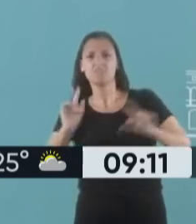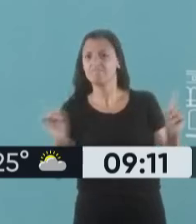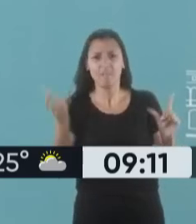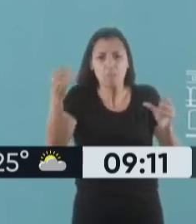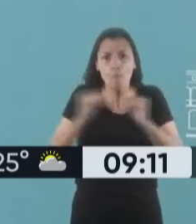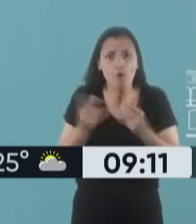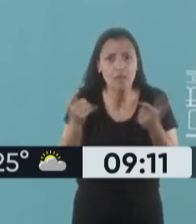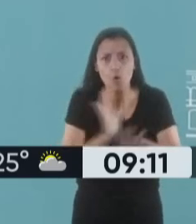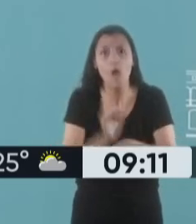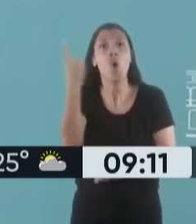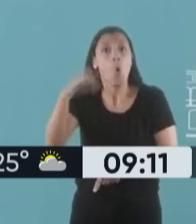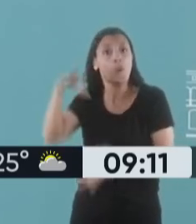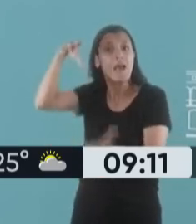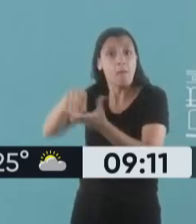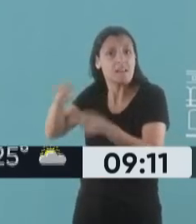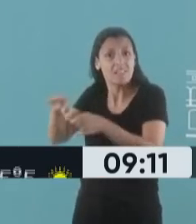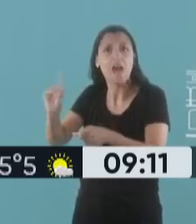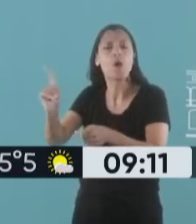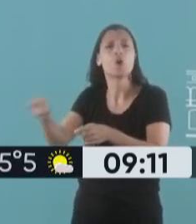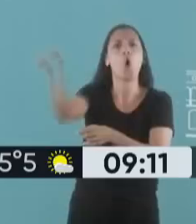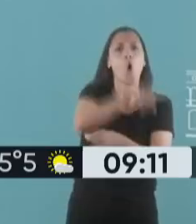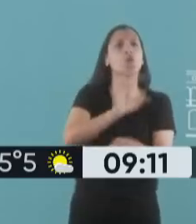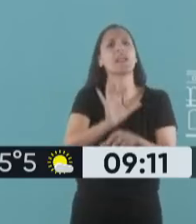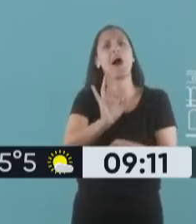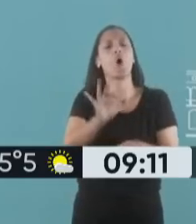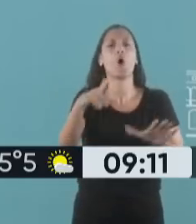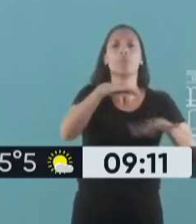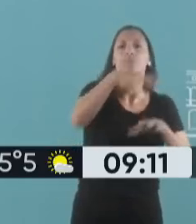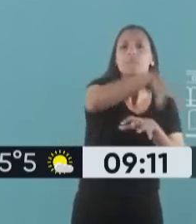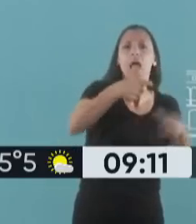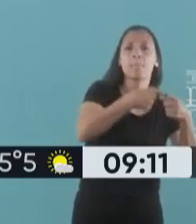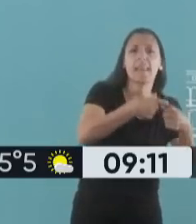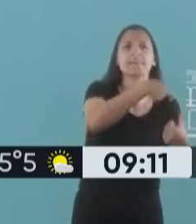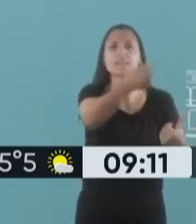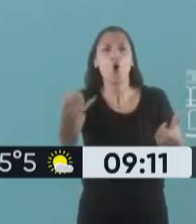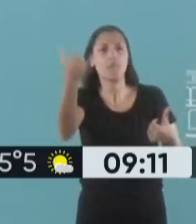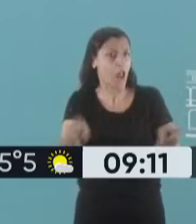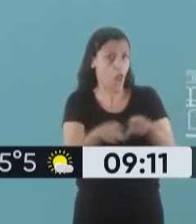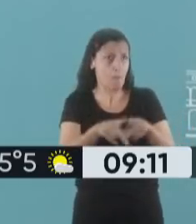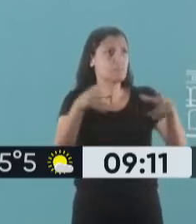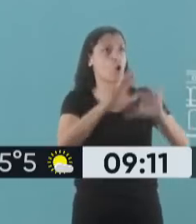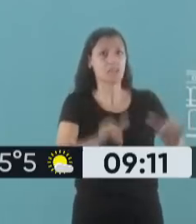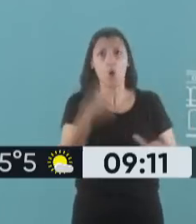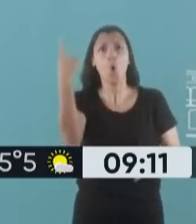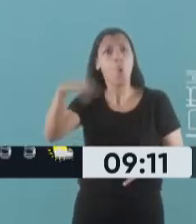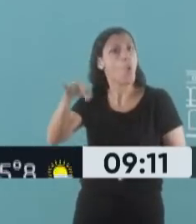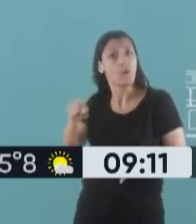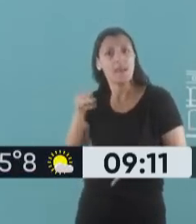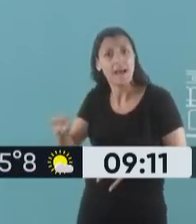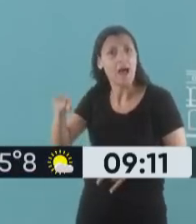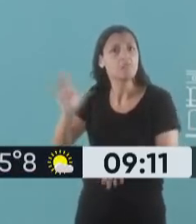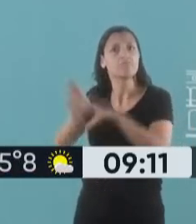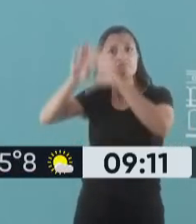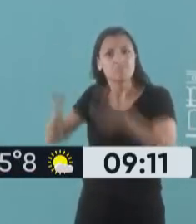empresa a la que le está pasando esto. No es que sucede lo mismo con otras compañías, y además, son las mismas empresas que tuvieron las